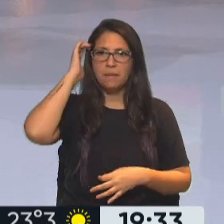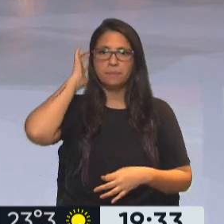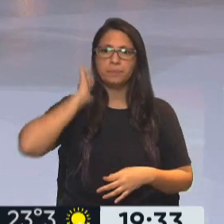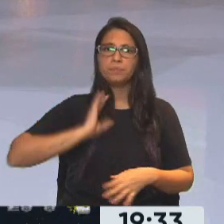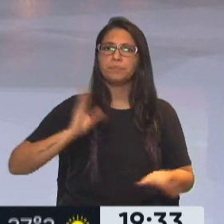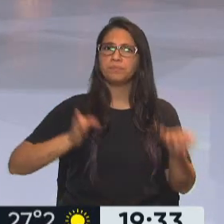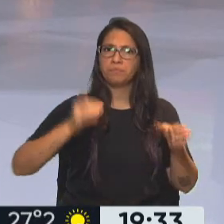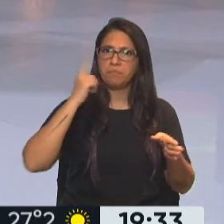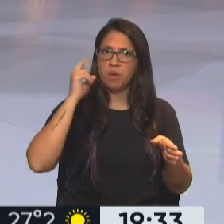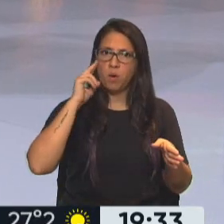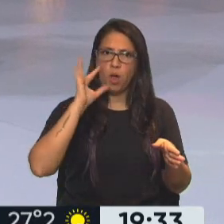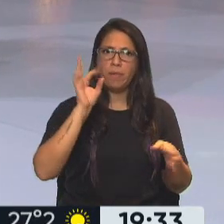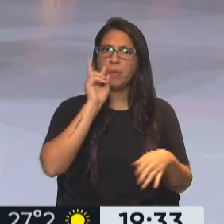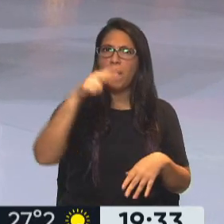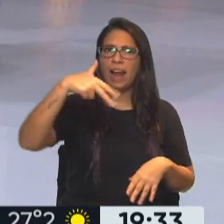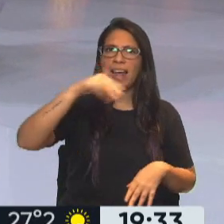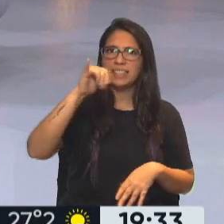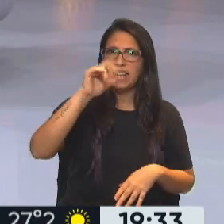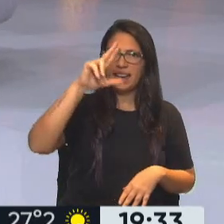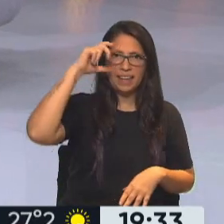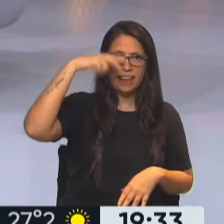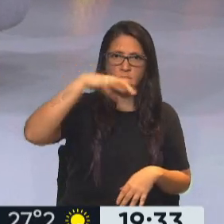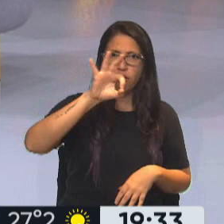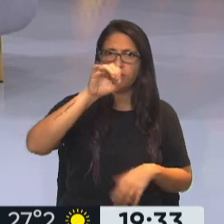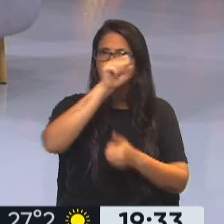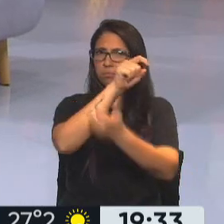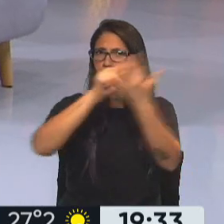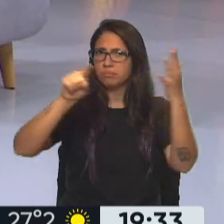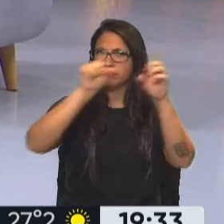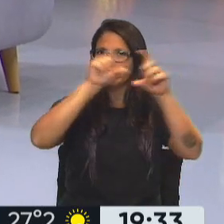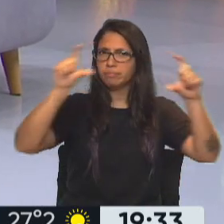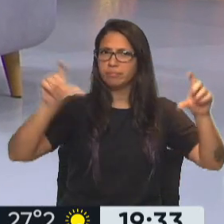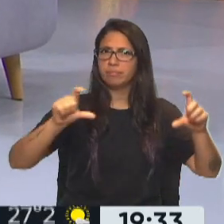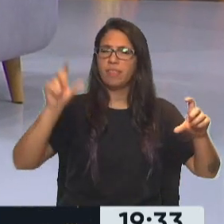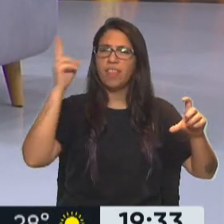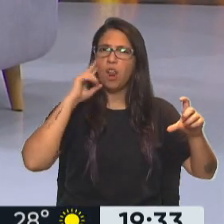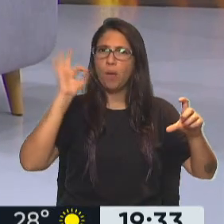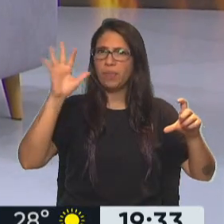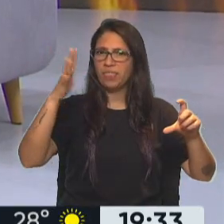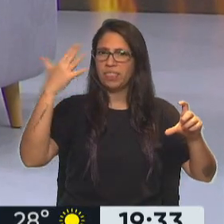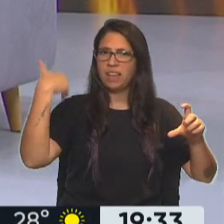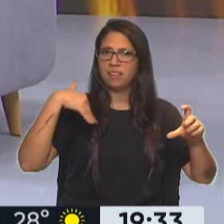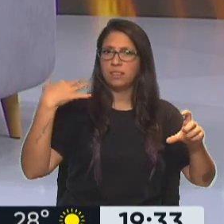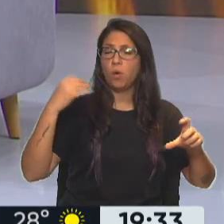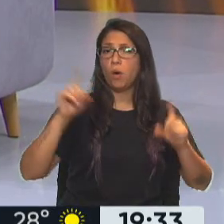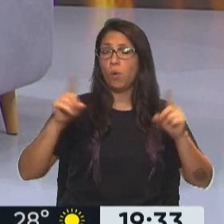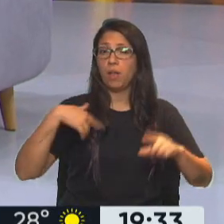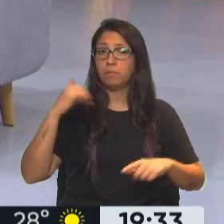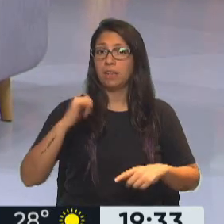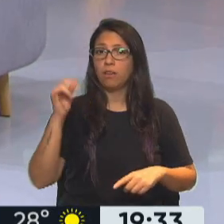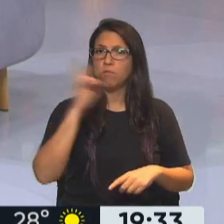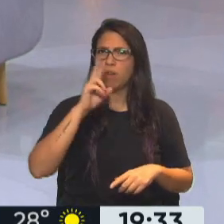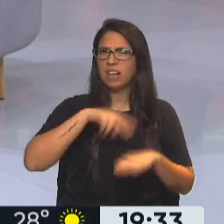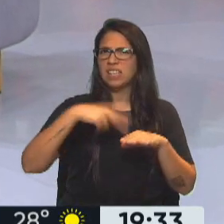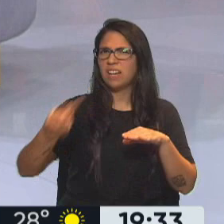del 90, y lo veo a Nazareno, todo lo que fue el 90. Mirá, Pelucho todavía debe estar explicando qué pasó con esa mujer que se